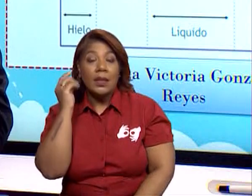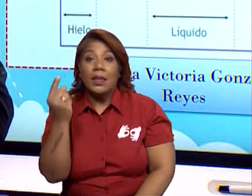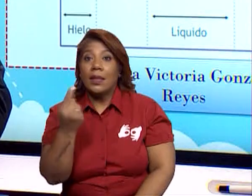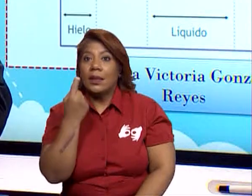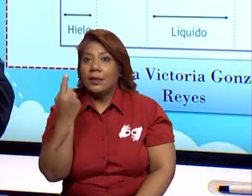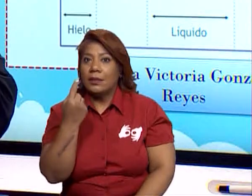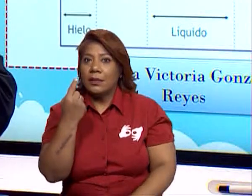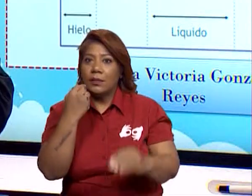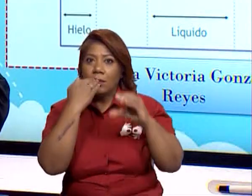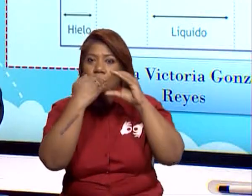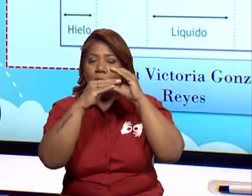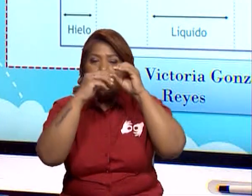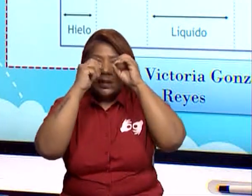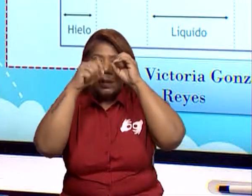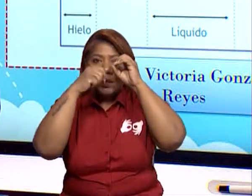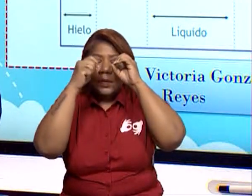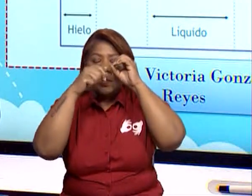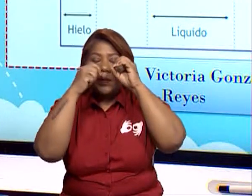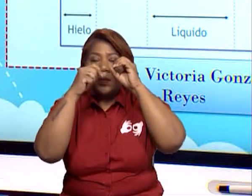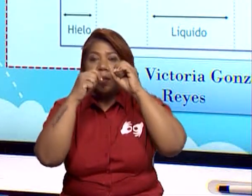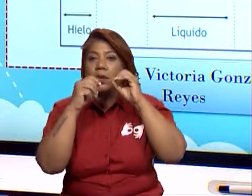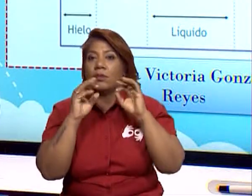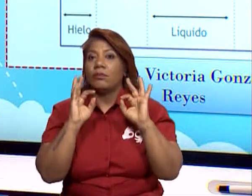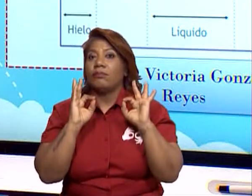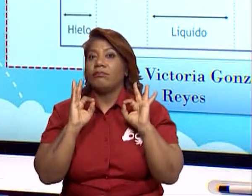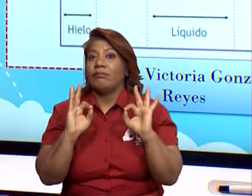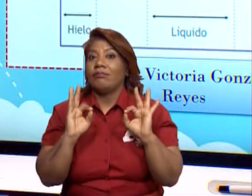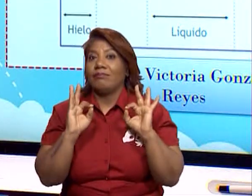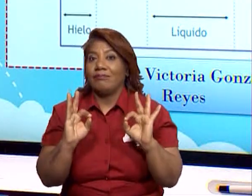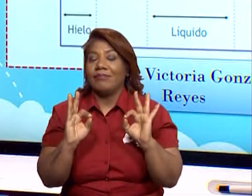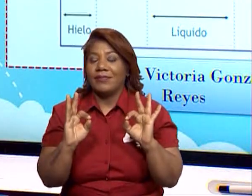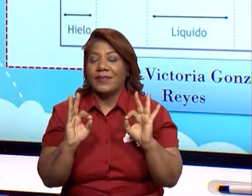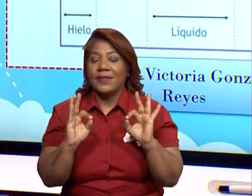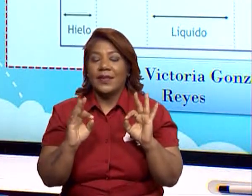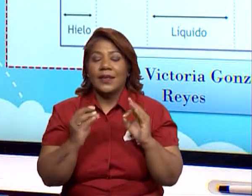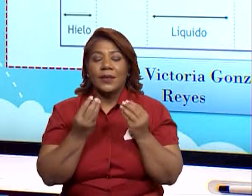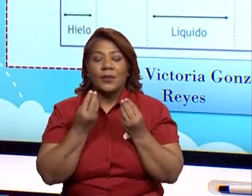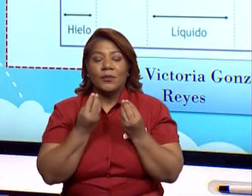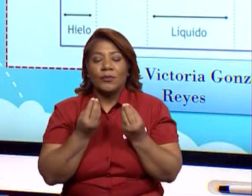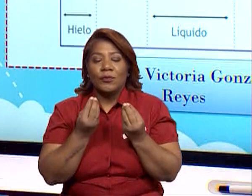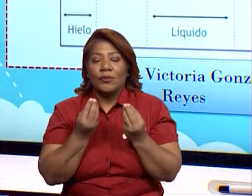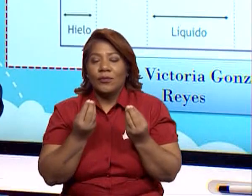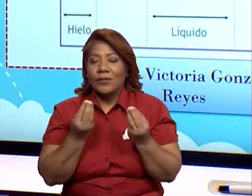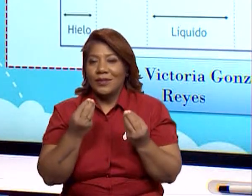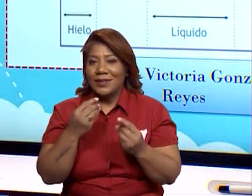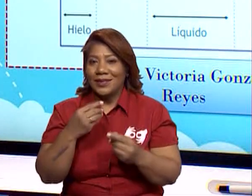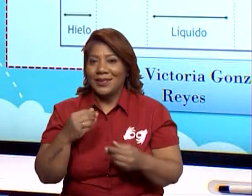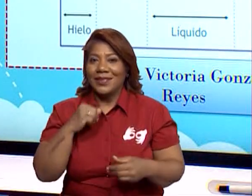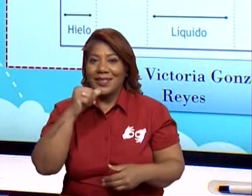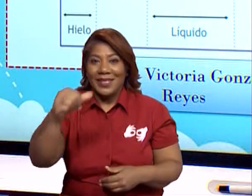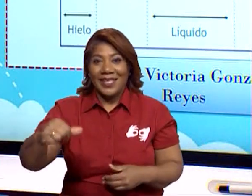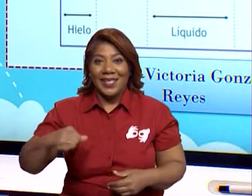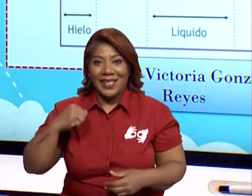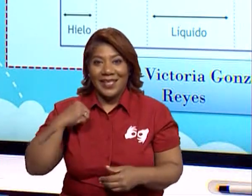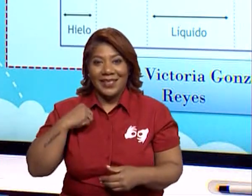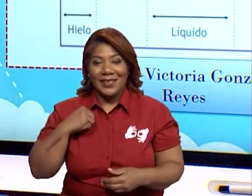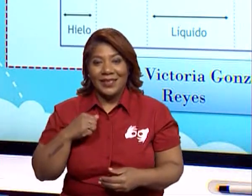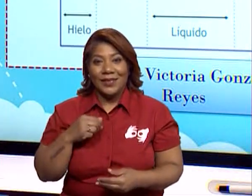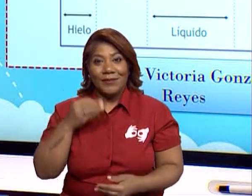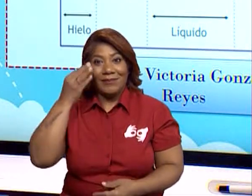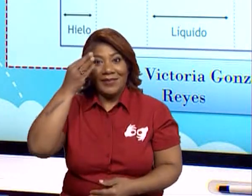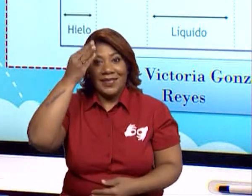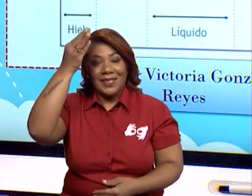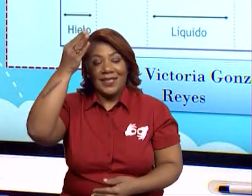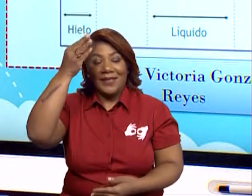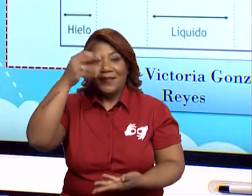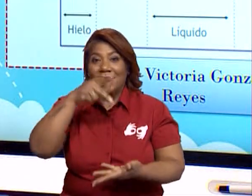videos. Mire, son chicos que realmente están poniendo de todo su empeño. Van a ser grandes profesionales que, a pesar